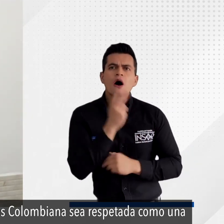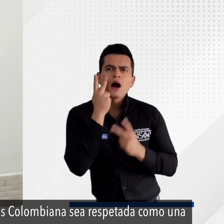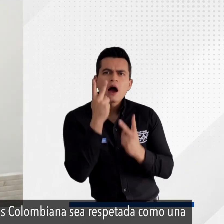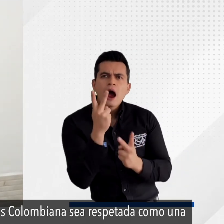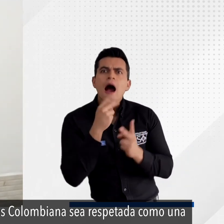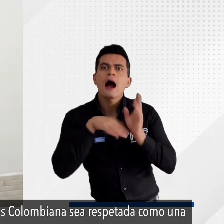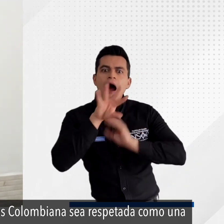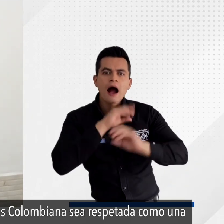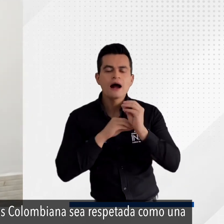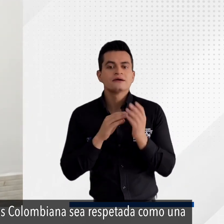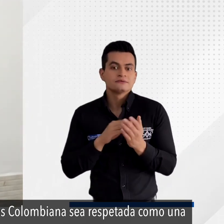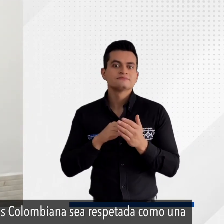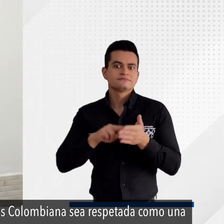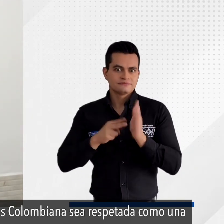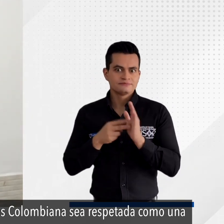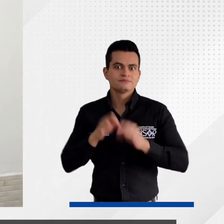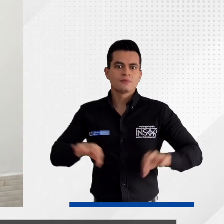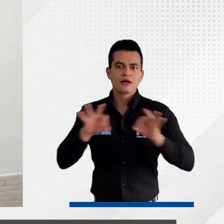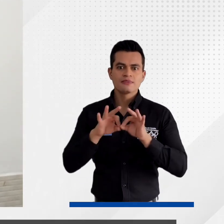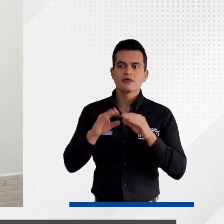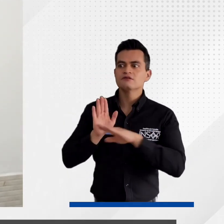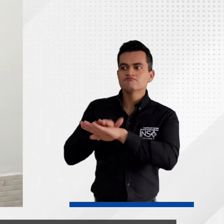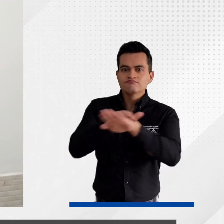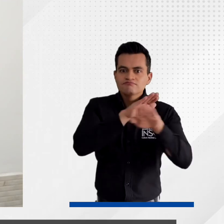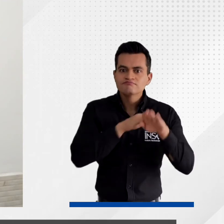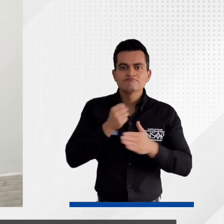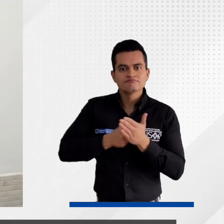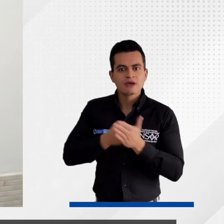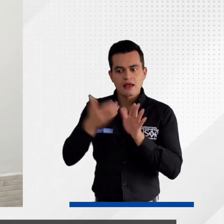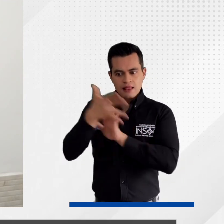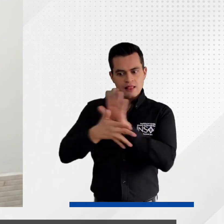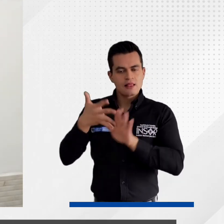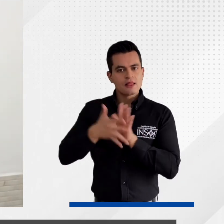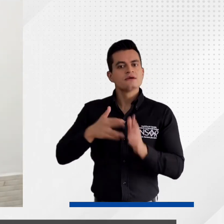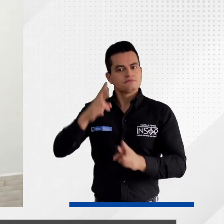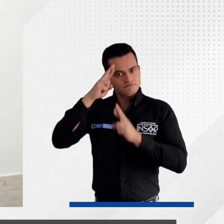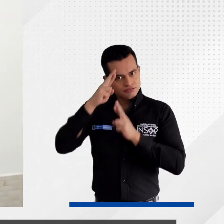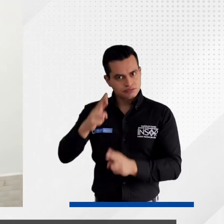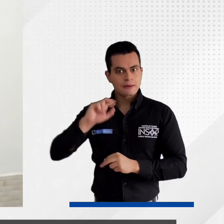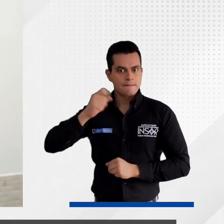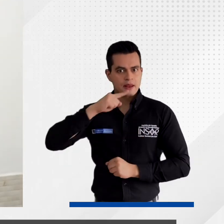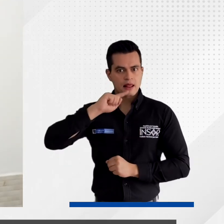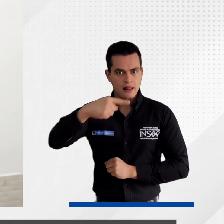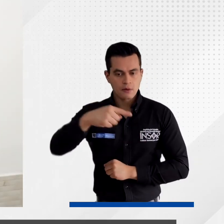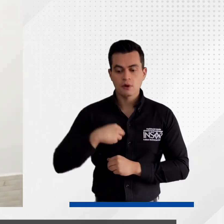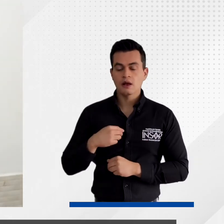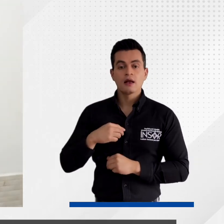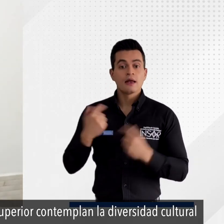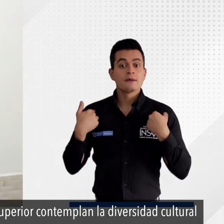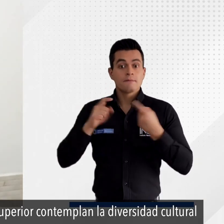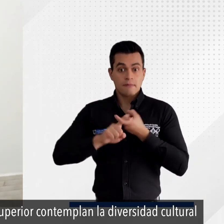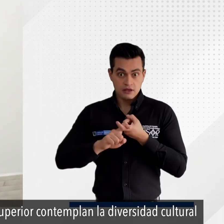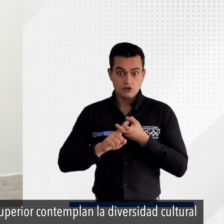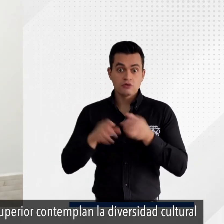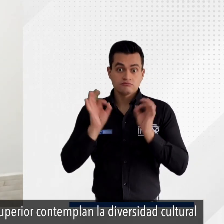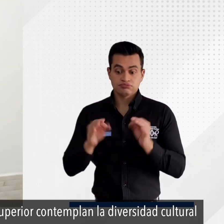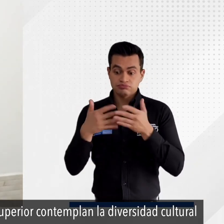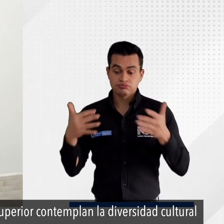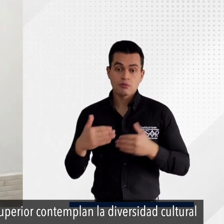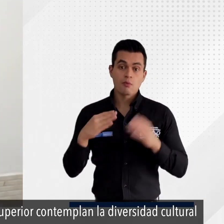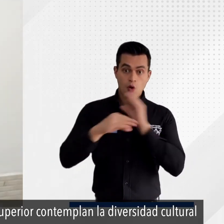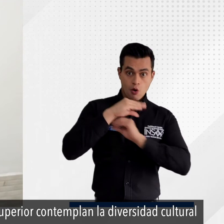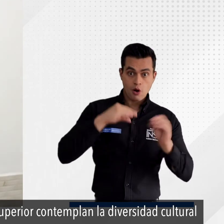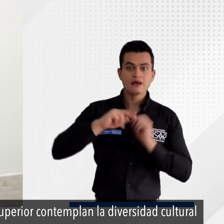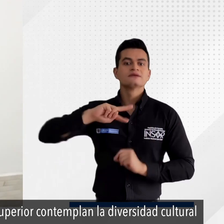como una primera lengua, y el español, tanto oral como escrito, ser considerado como una segunda lengua. Es así